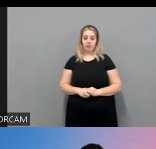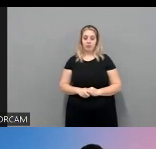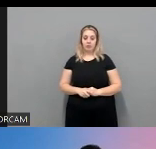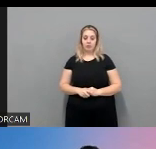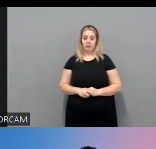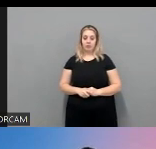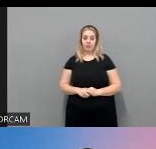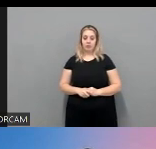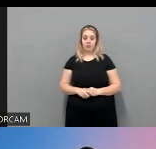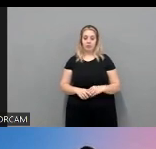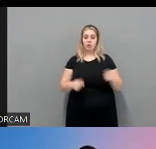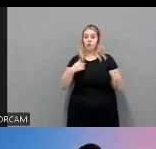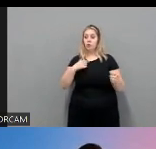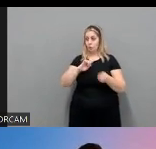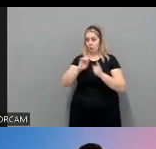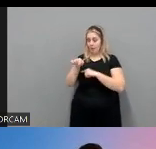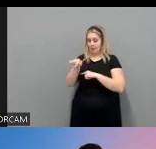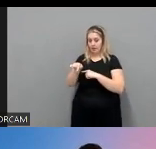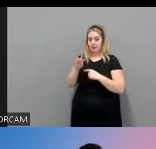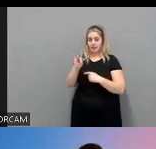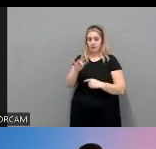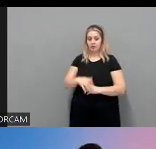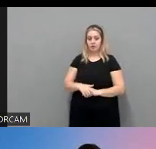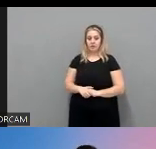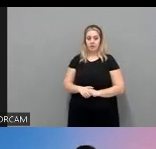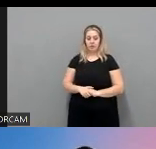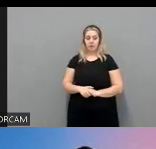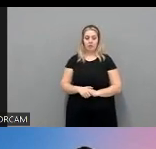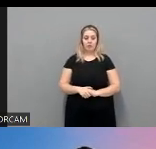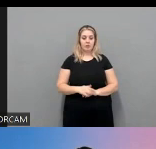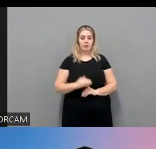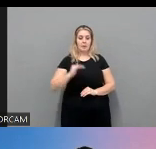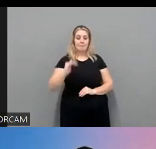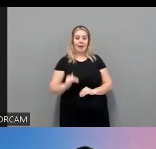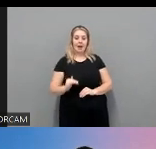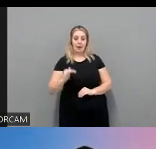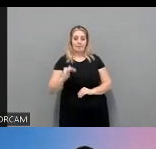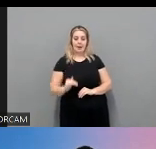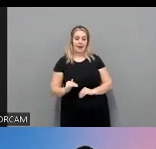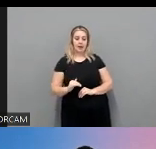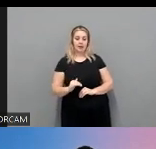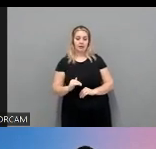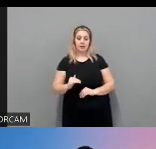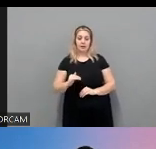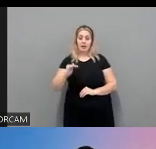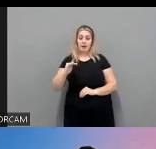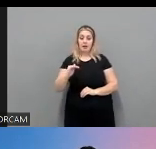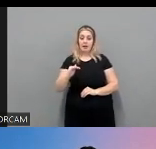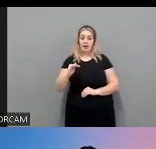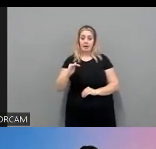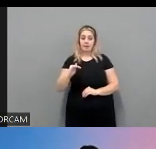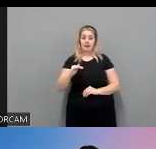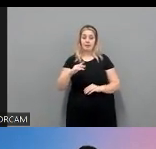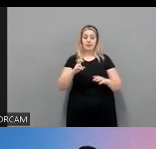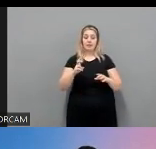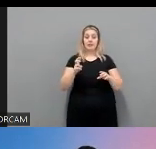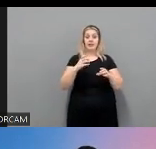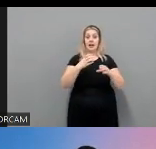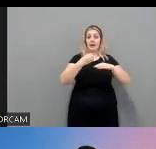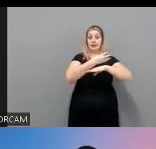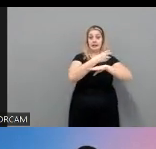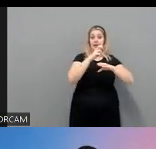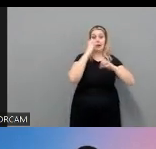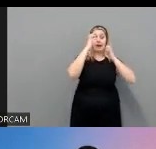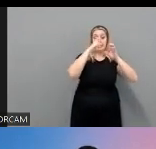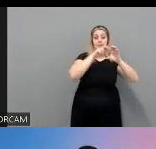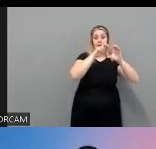Tú lo cambias, eso es, tú lo cambias. Bajar, bajar. Bajamos a un animal del tren y subimos.